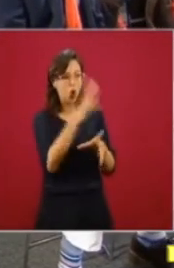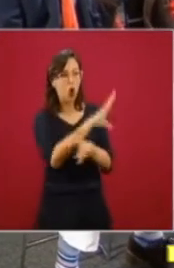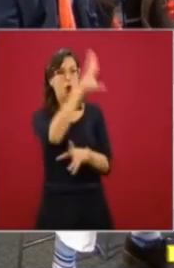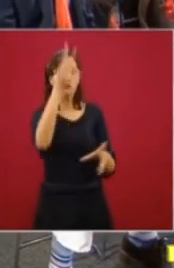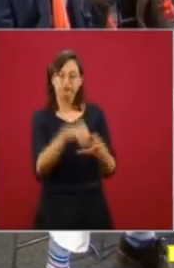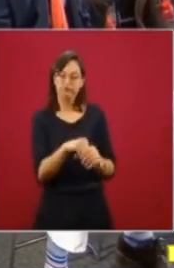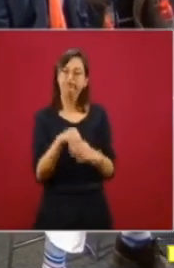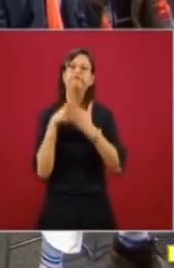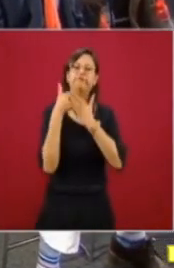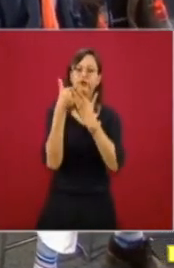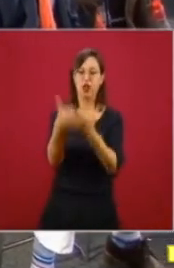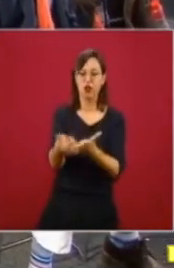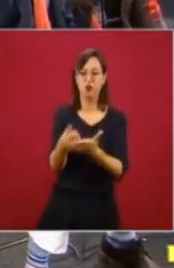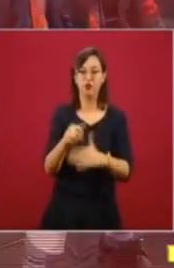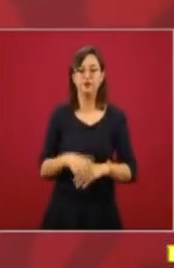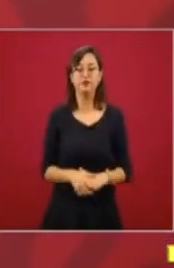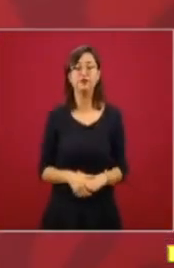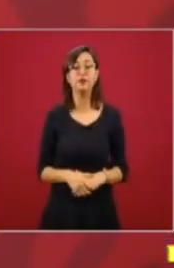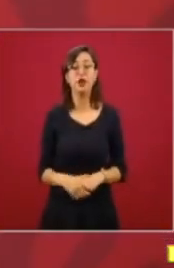Ayer Walmart